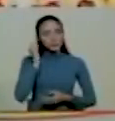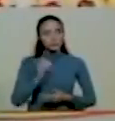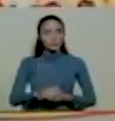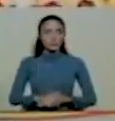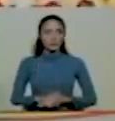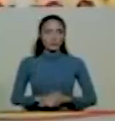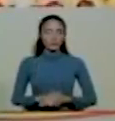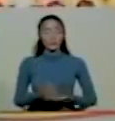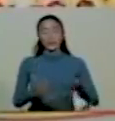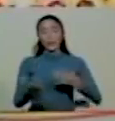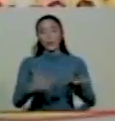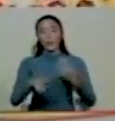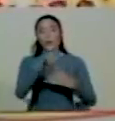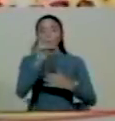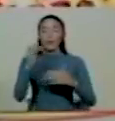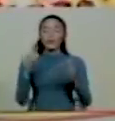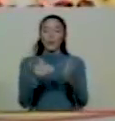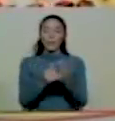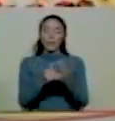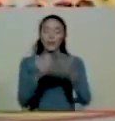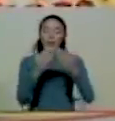Tenemos casi 30.000 en curso.